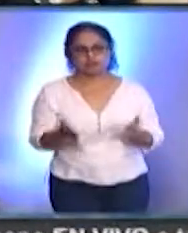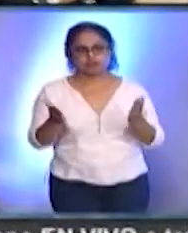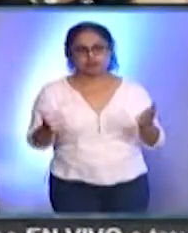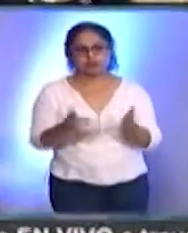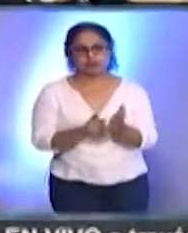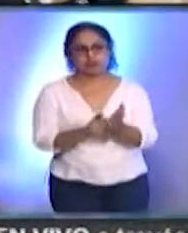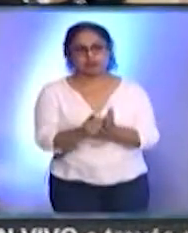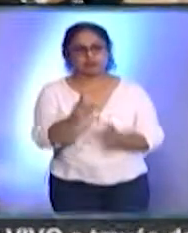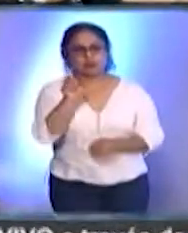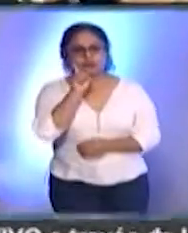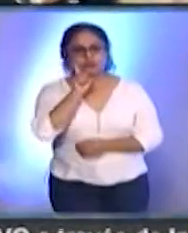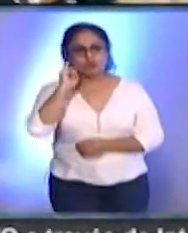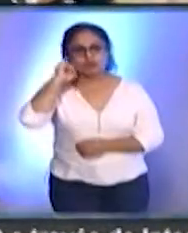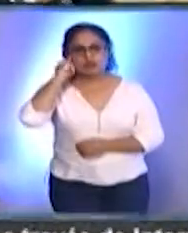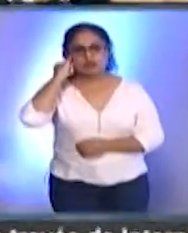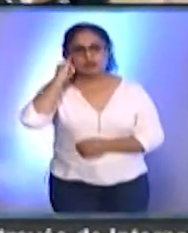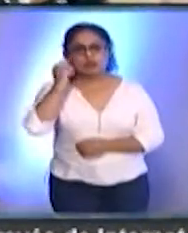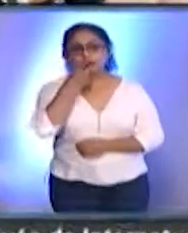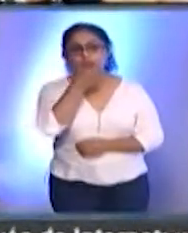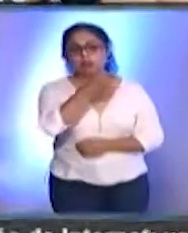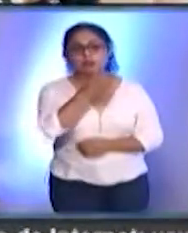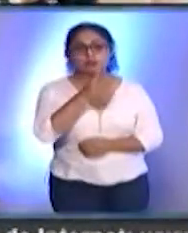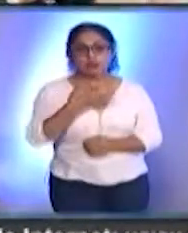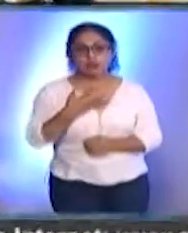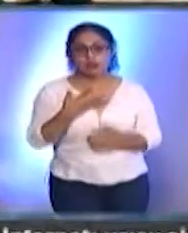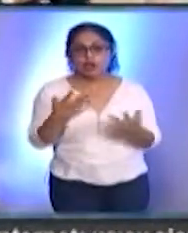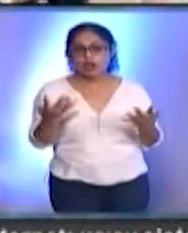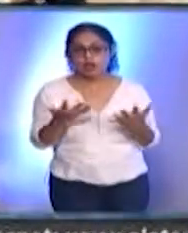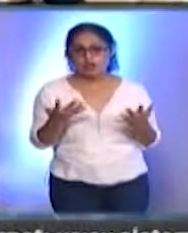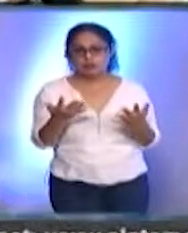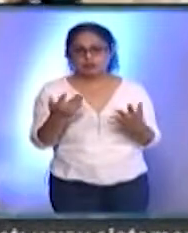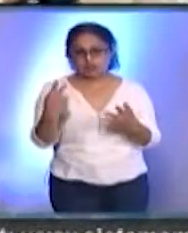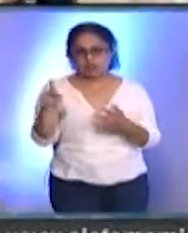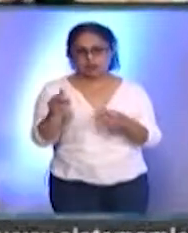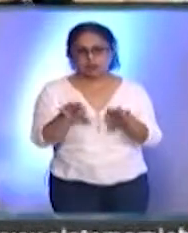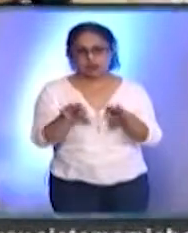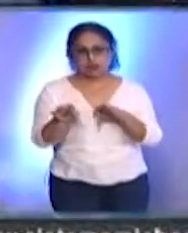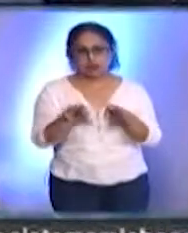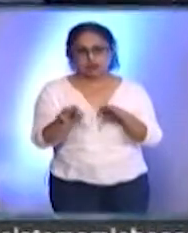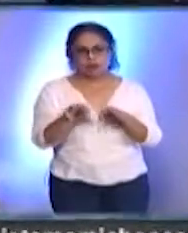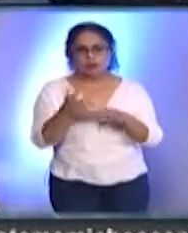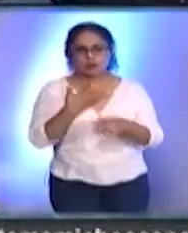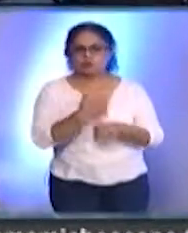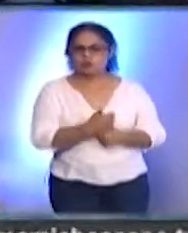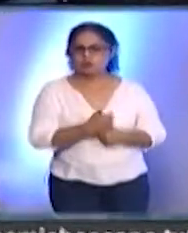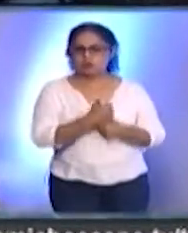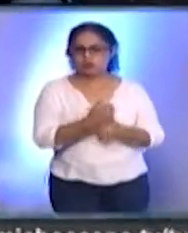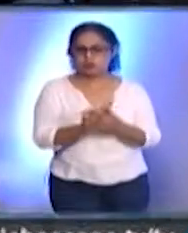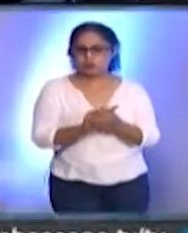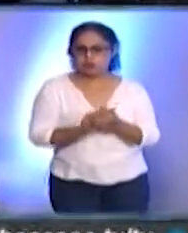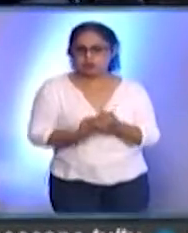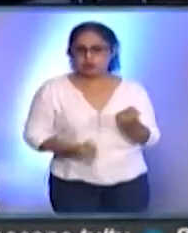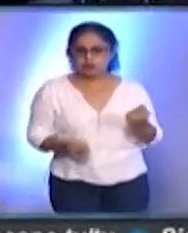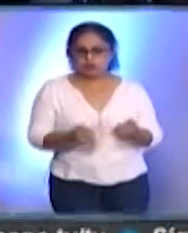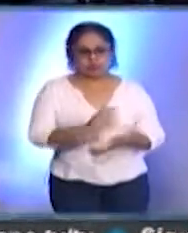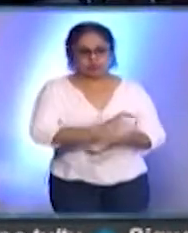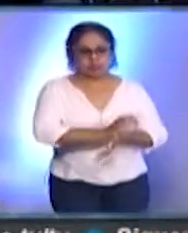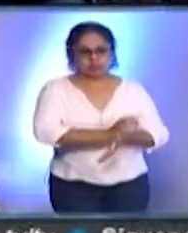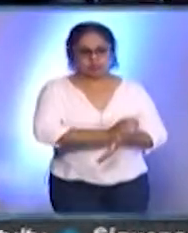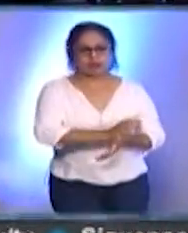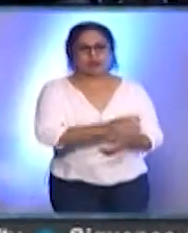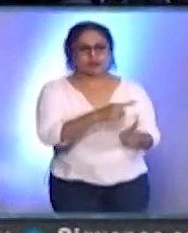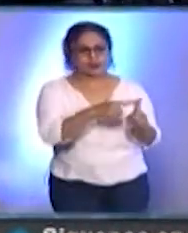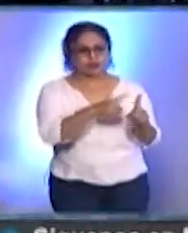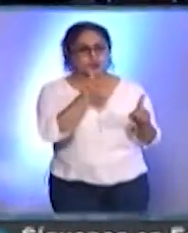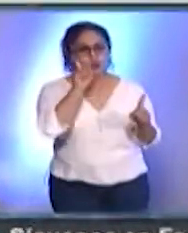mujeres indígenas. Aseguró que en el ejercicio de la función pública ha sufrido doble discriminación, por ser mujer y por